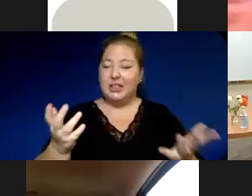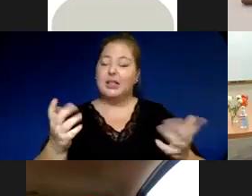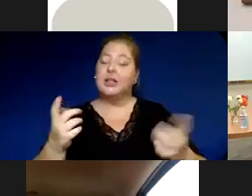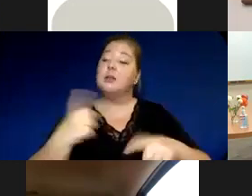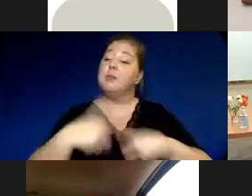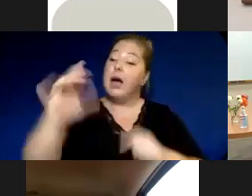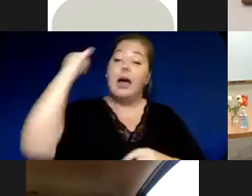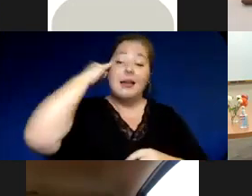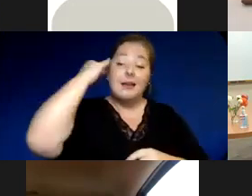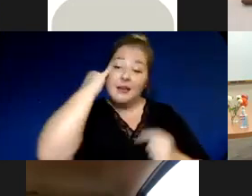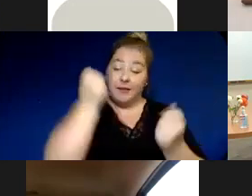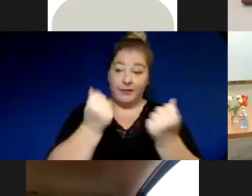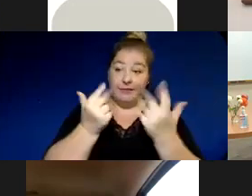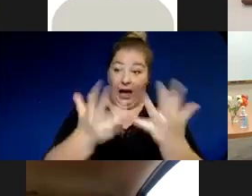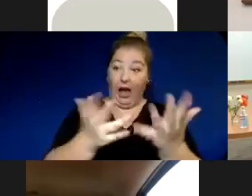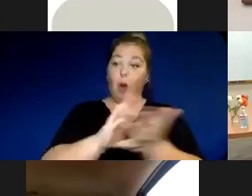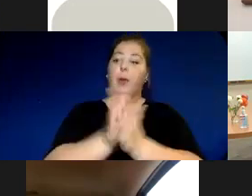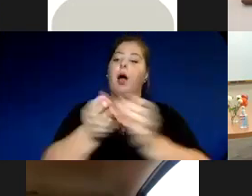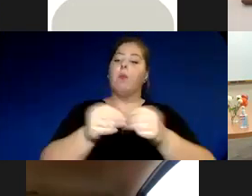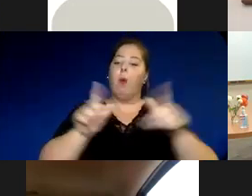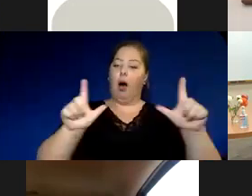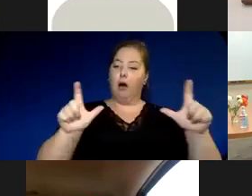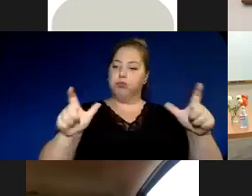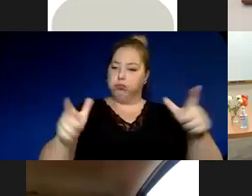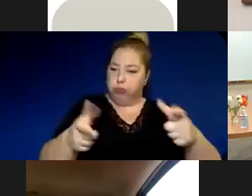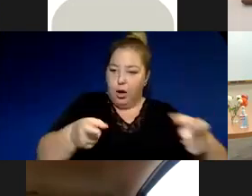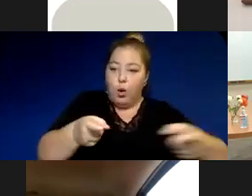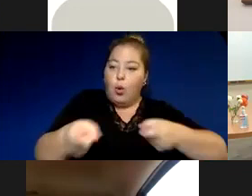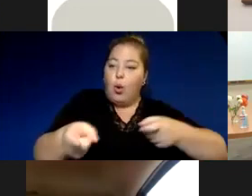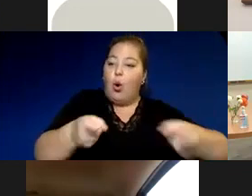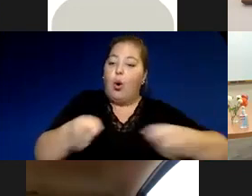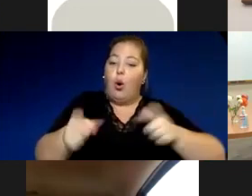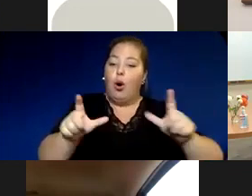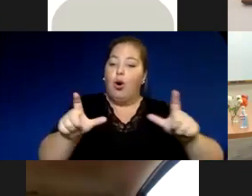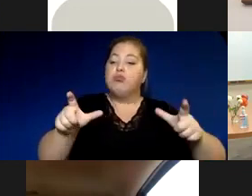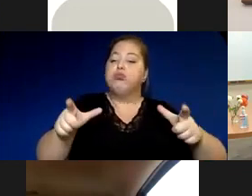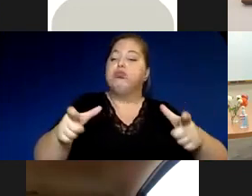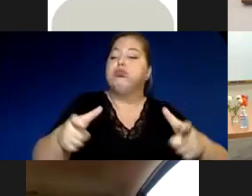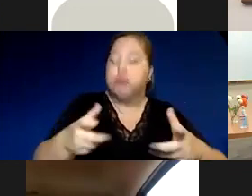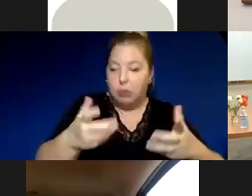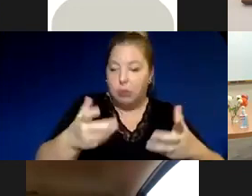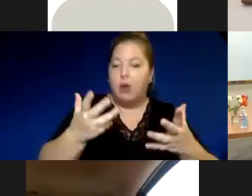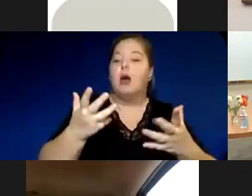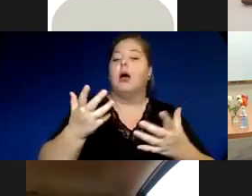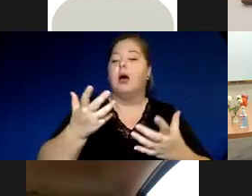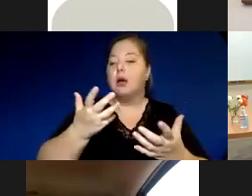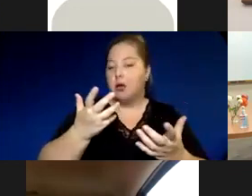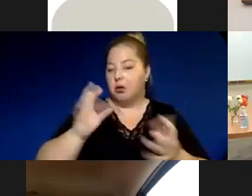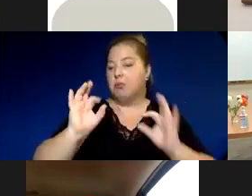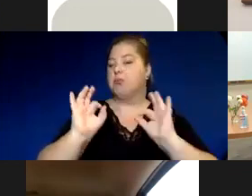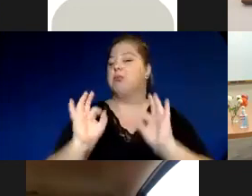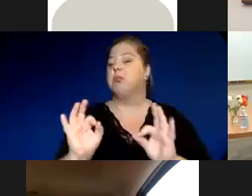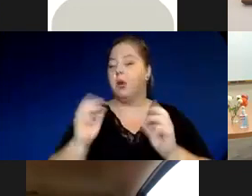de otros lugares, Cal Fire por 96 horas en un ciclo inicial, pues ahora